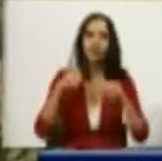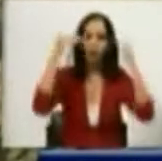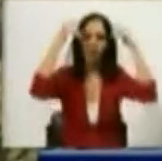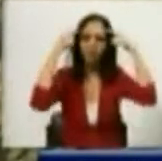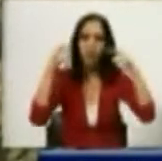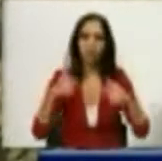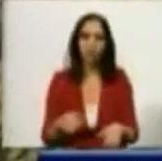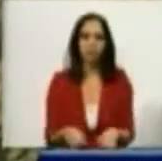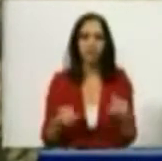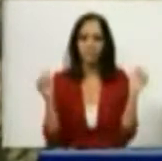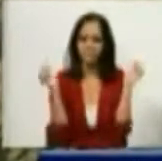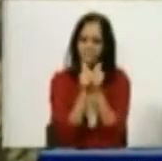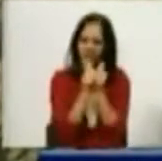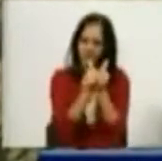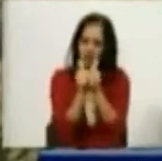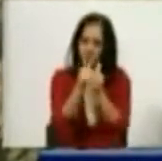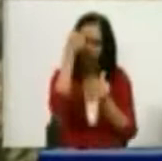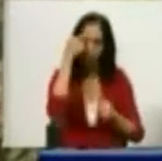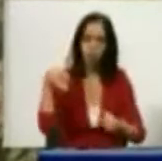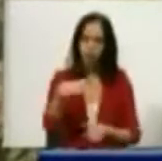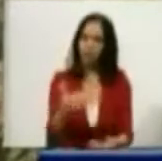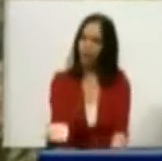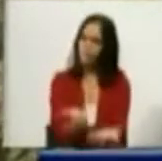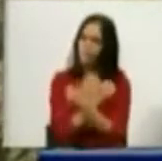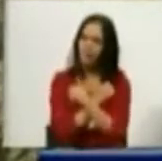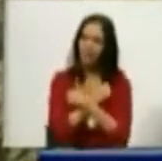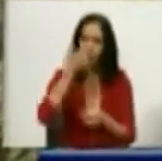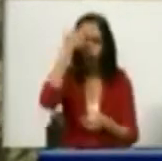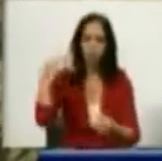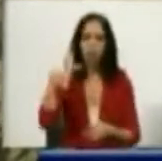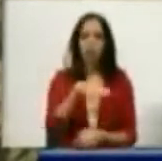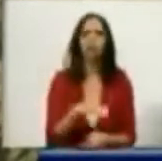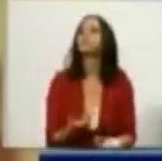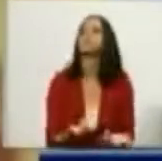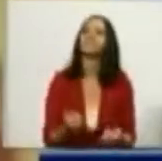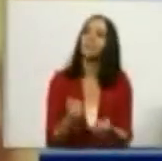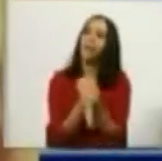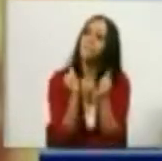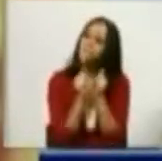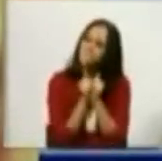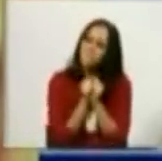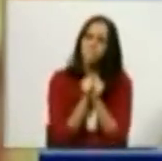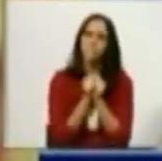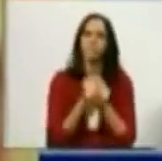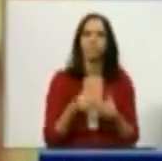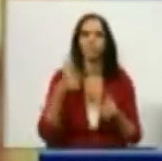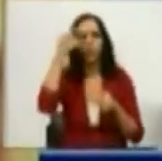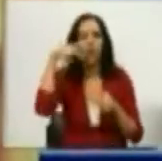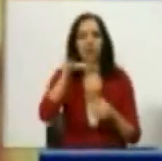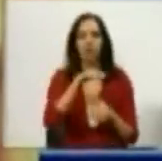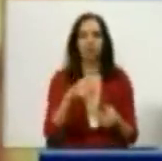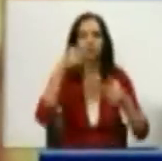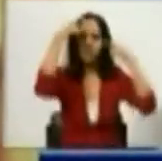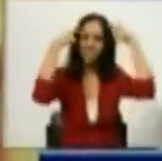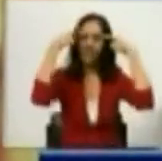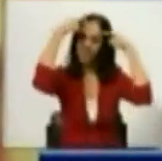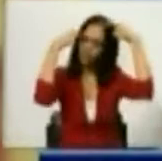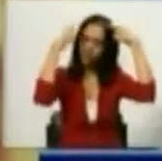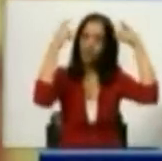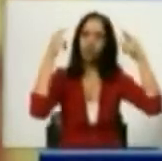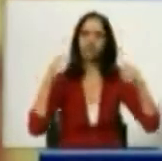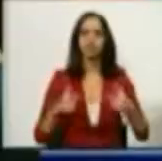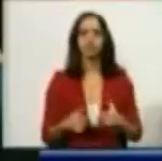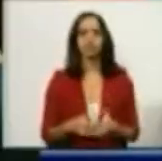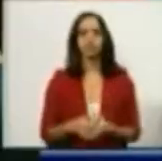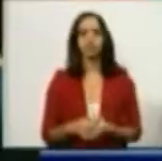pegado de nuestro pueblo amado por nuestro pueblo y amante de nuestro pueblo Hugo Chávez Hugo Chávez